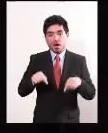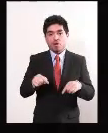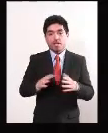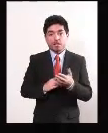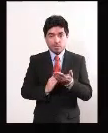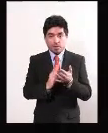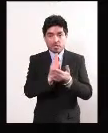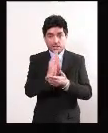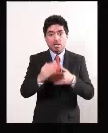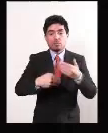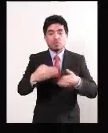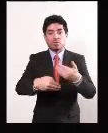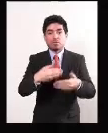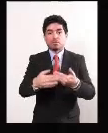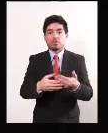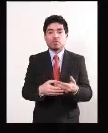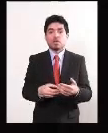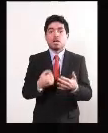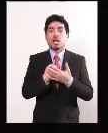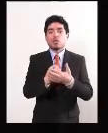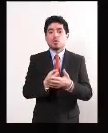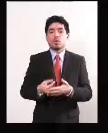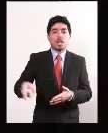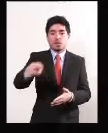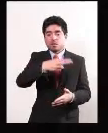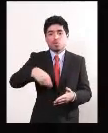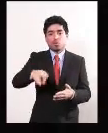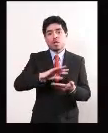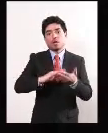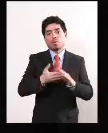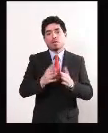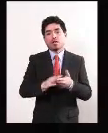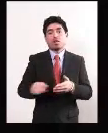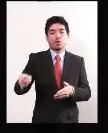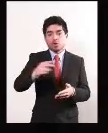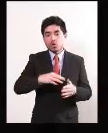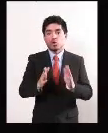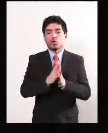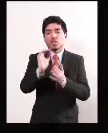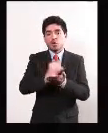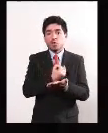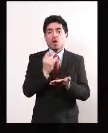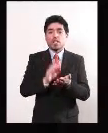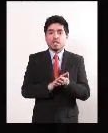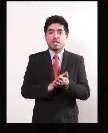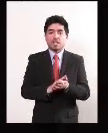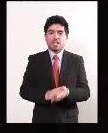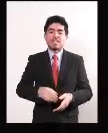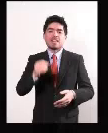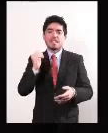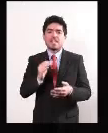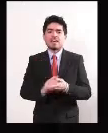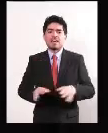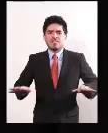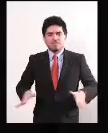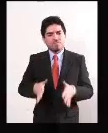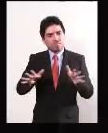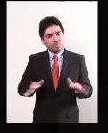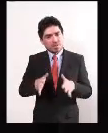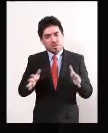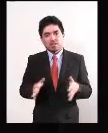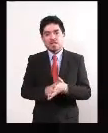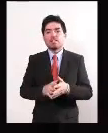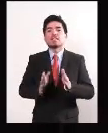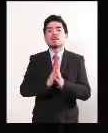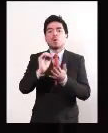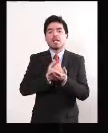estamos iniciando un proceso, la ayuda de toda la comunidad. Todo San Joaquín se tiene que poner las pilas para que nuestro San Joaquín sea cada